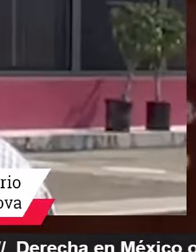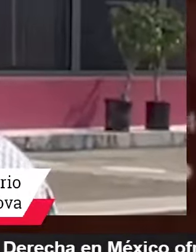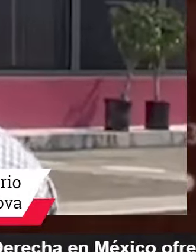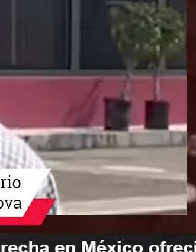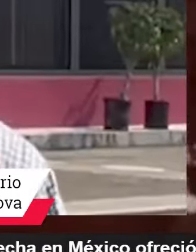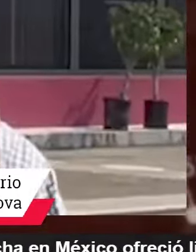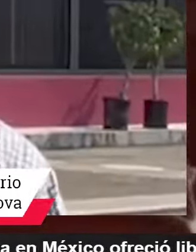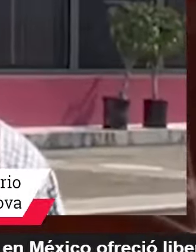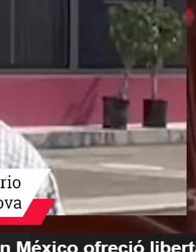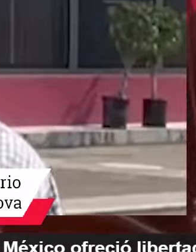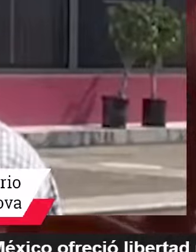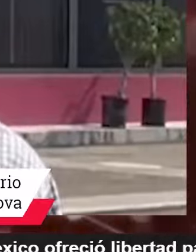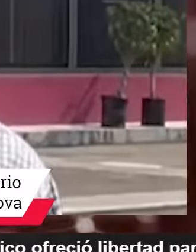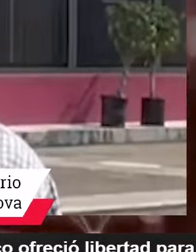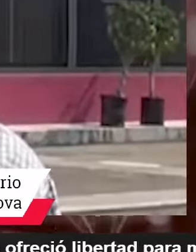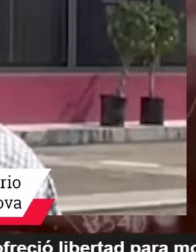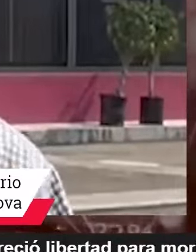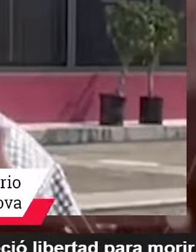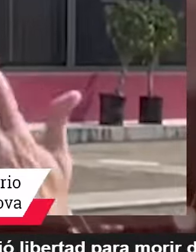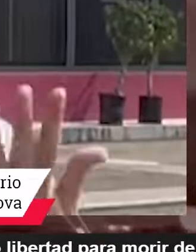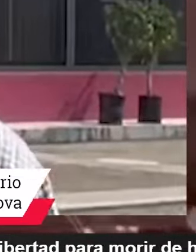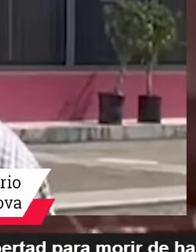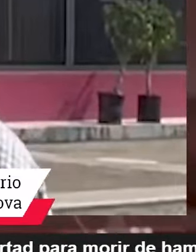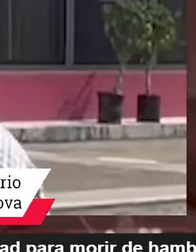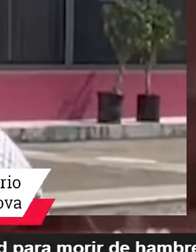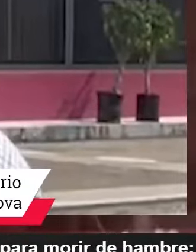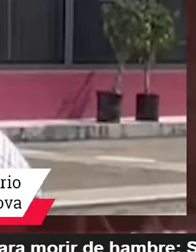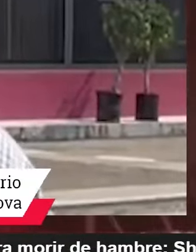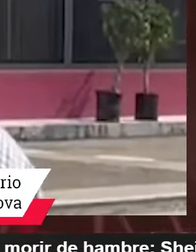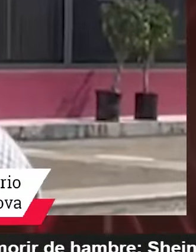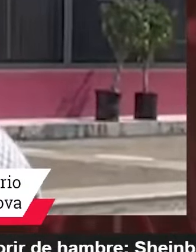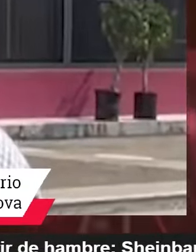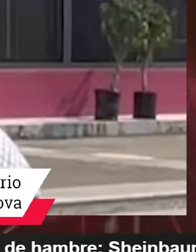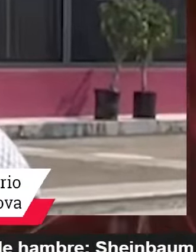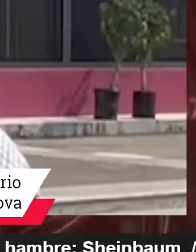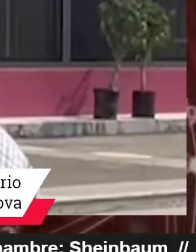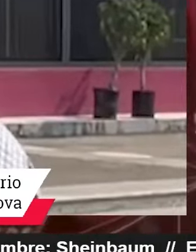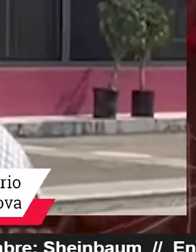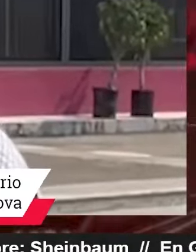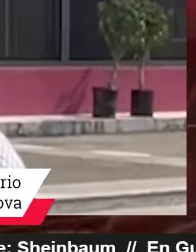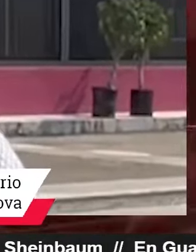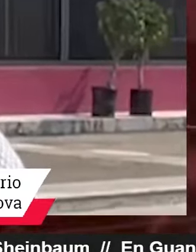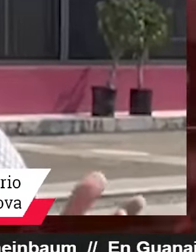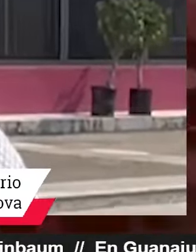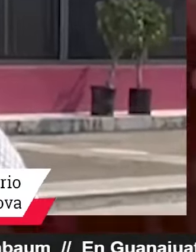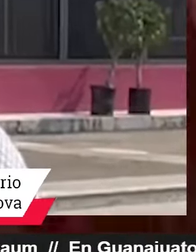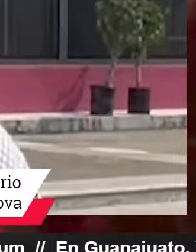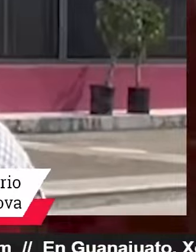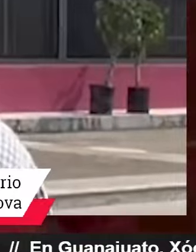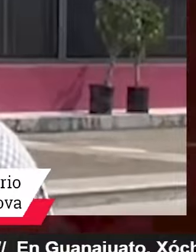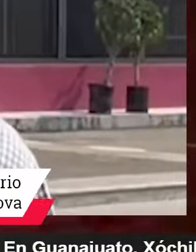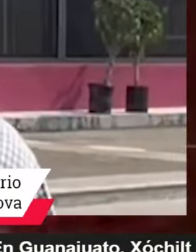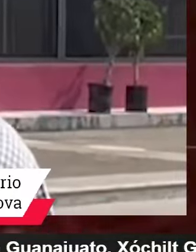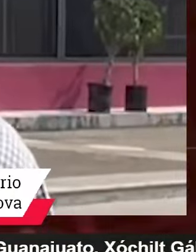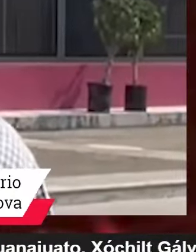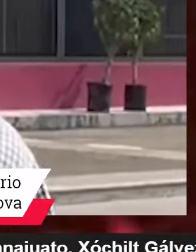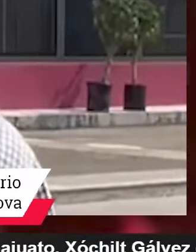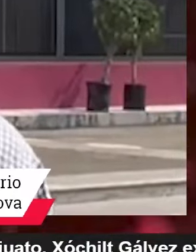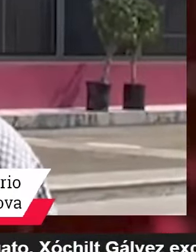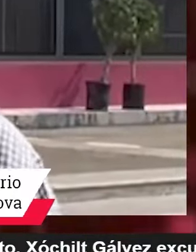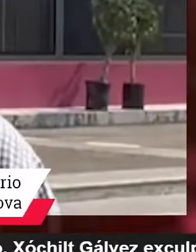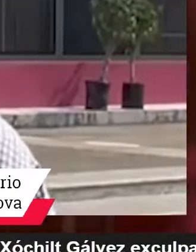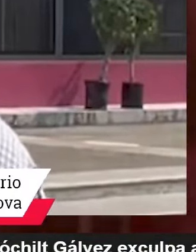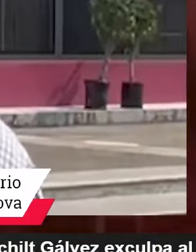desarrollo de políticas públicas AC eh creando oportunidades en el presente AC gente diversa de Baja California